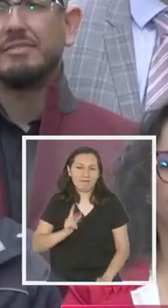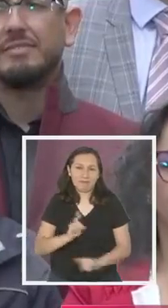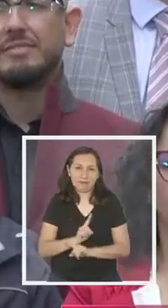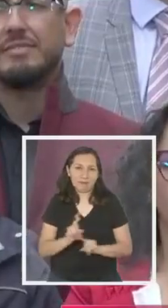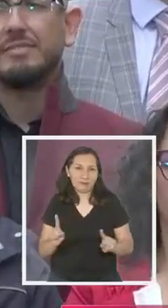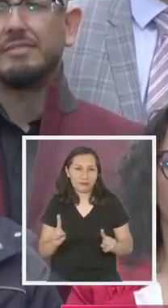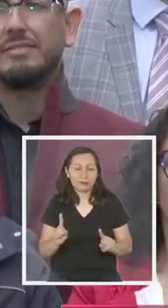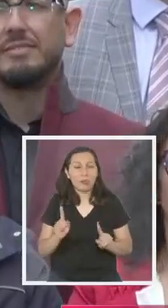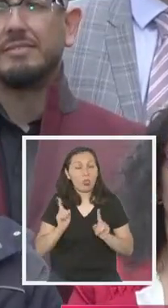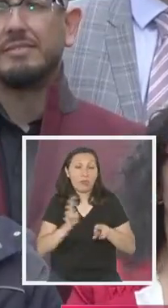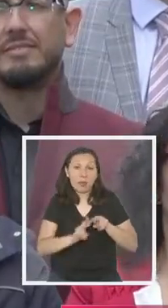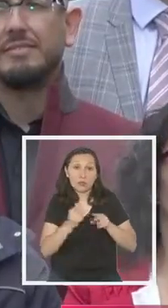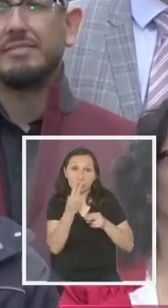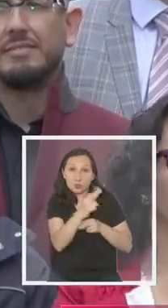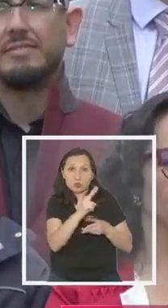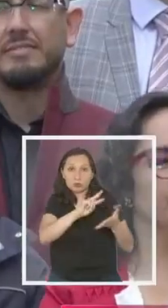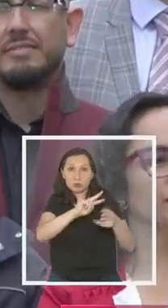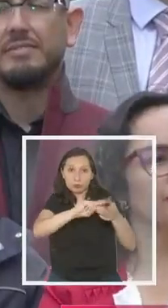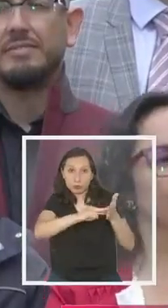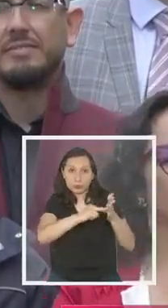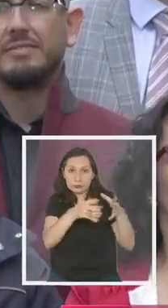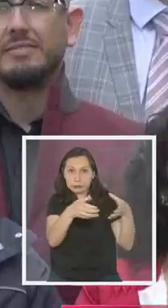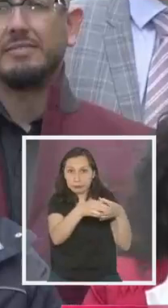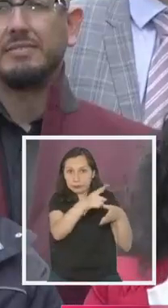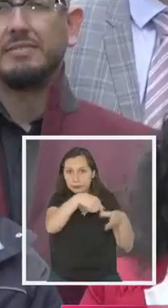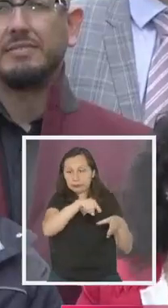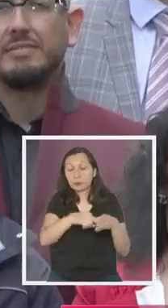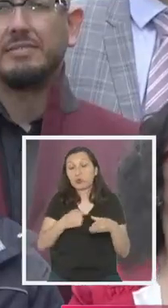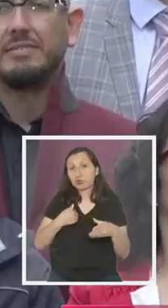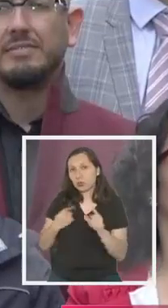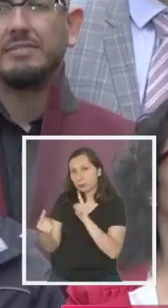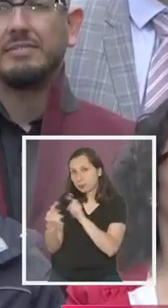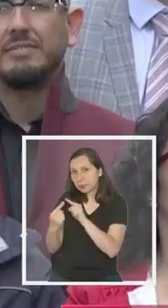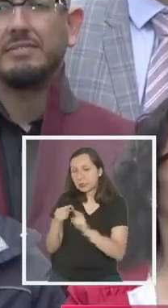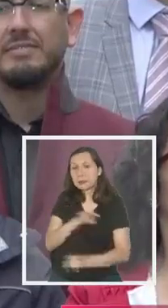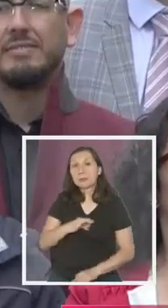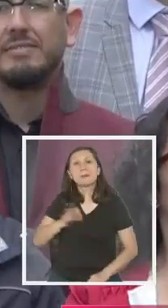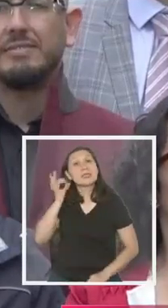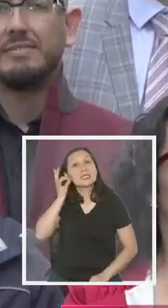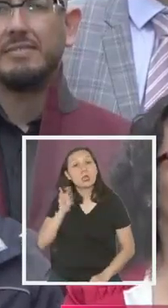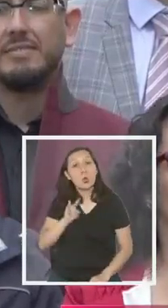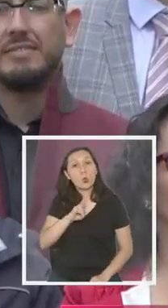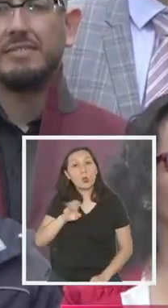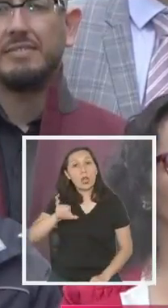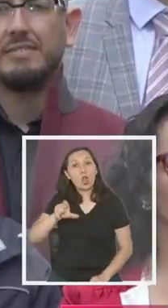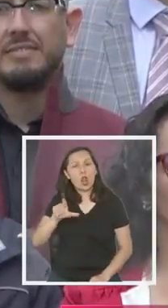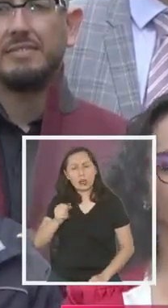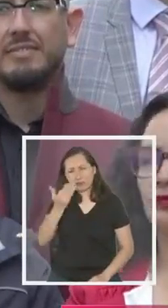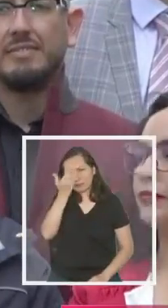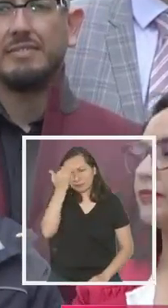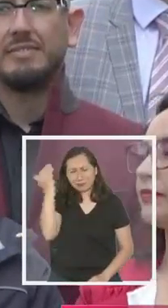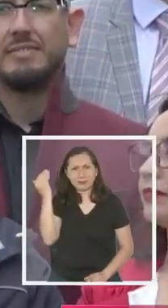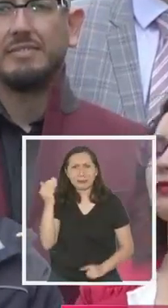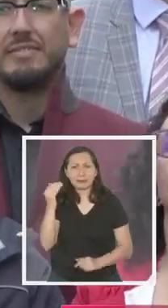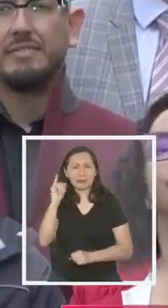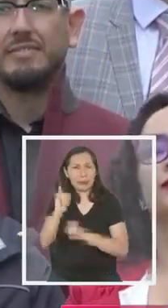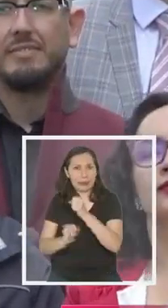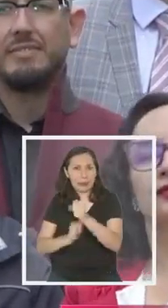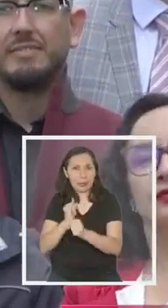suceda y eso es algo que tiene que resolver Cancillería. Pero yo con la ministra Urrejola, que tiene una tremenda experiencia en materia internacional, que